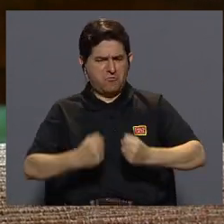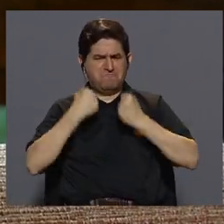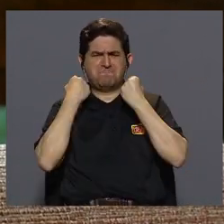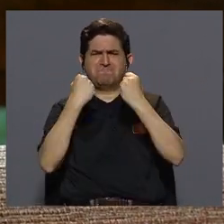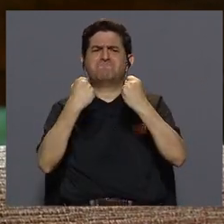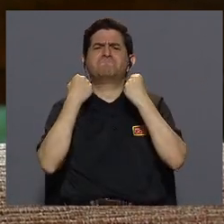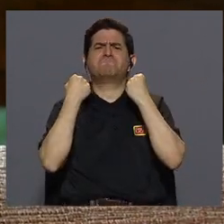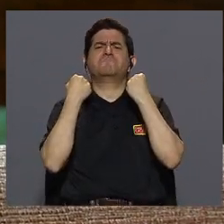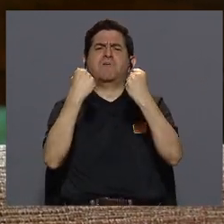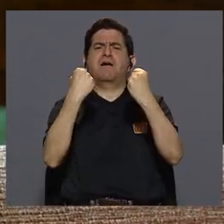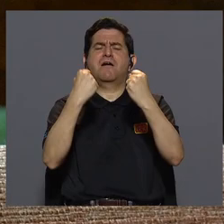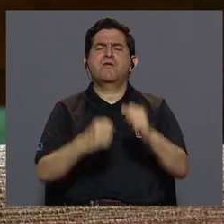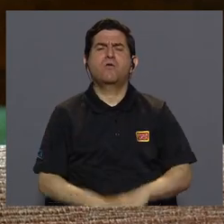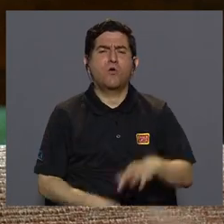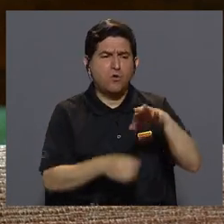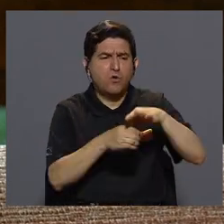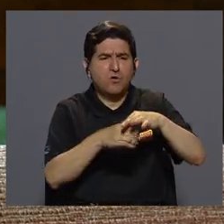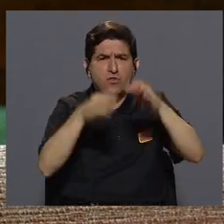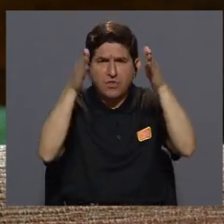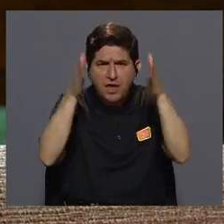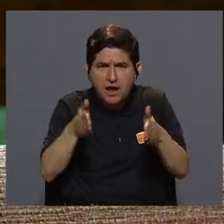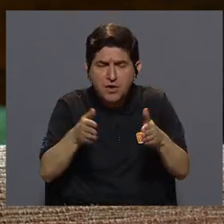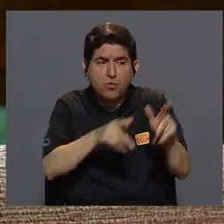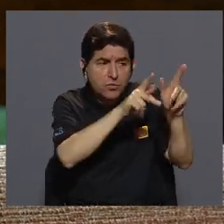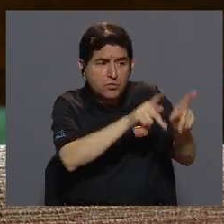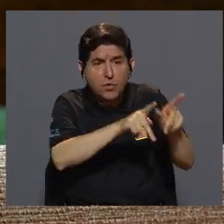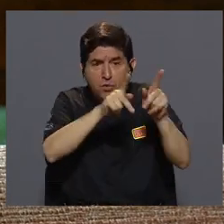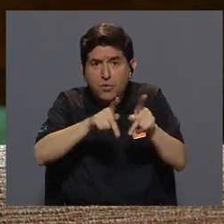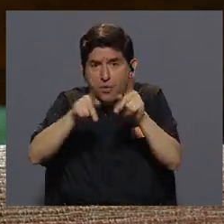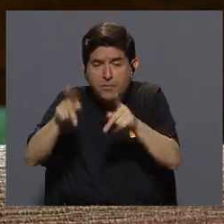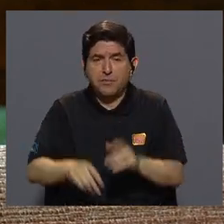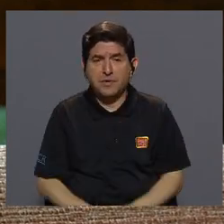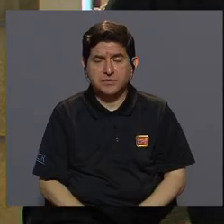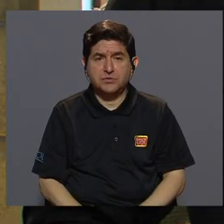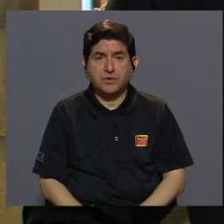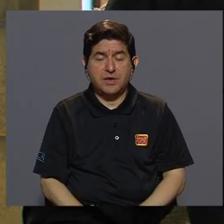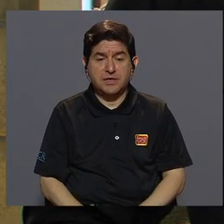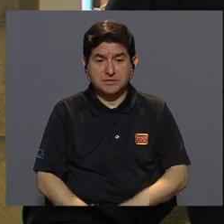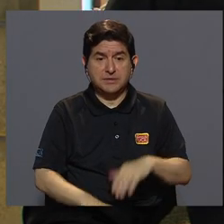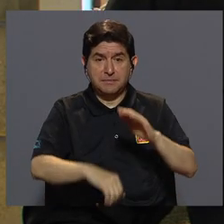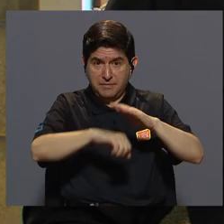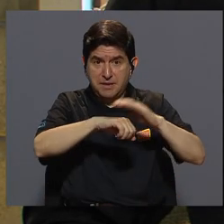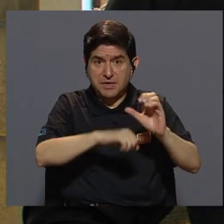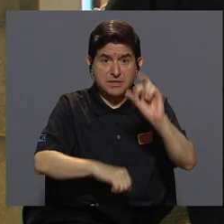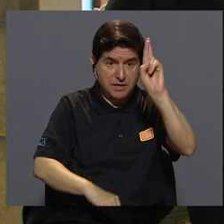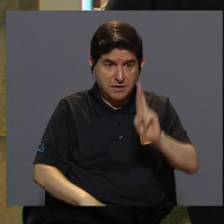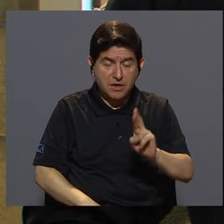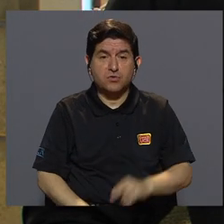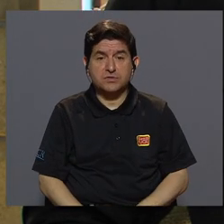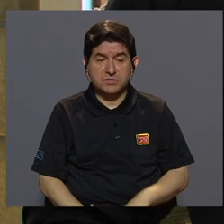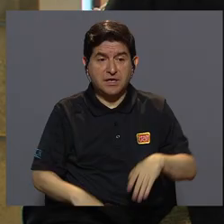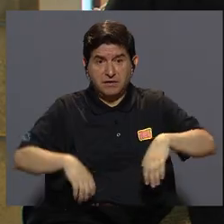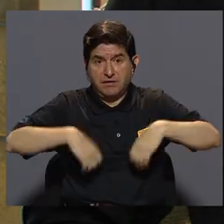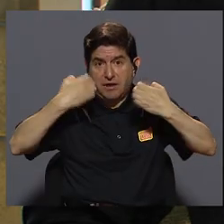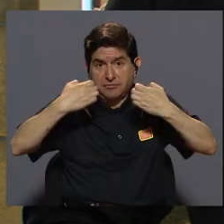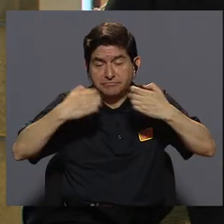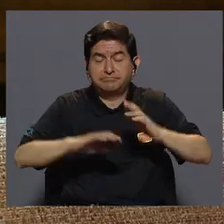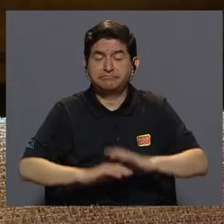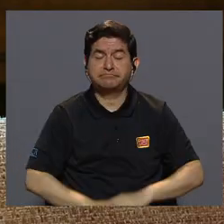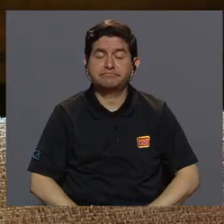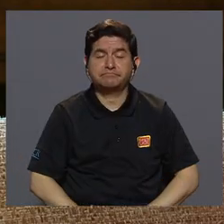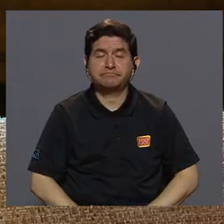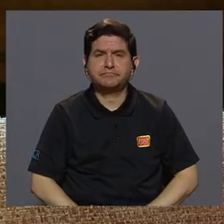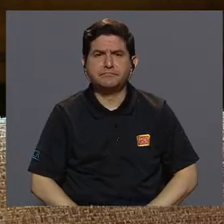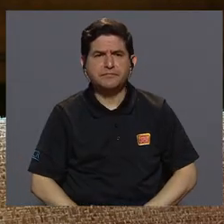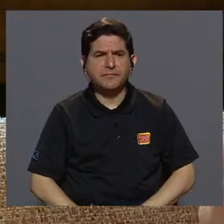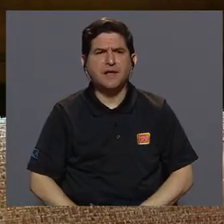valentía de los agricultores y de las personas que hacían que Costa Rica fuera lo que es. Y